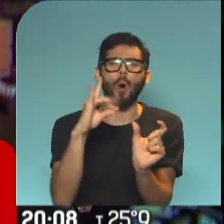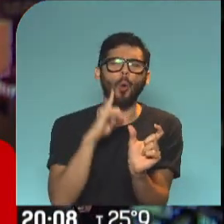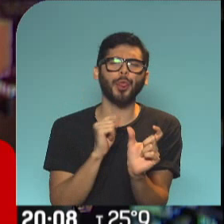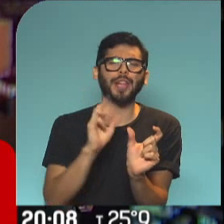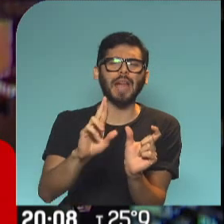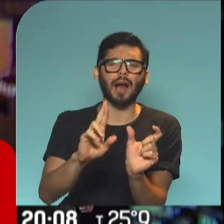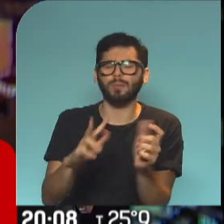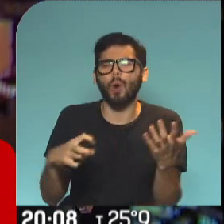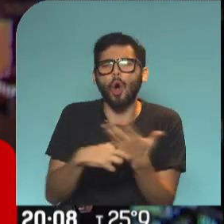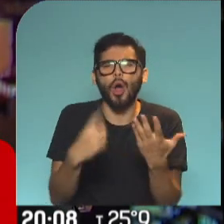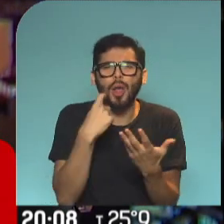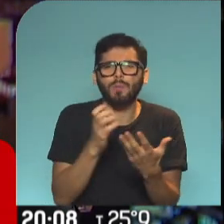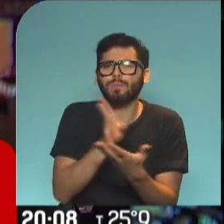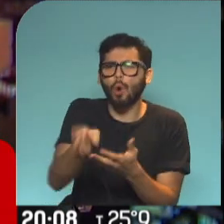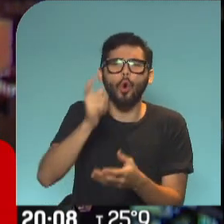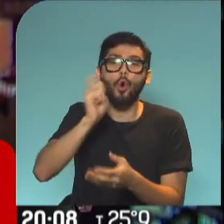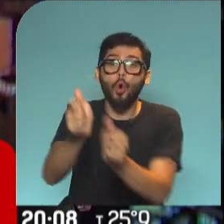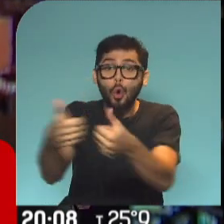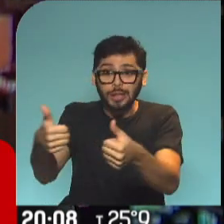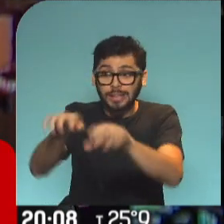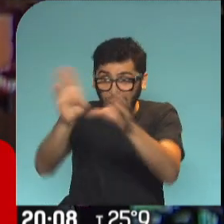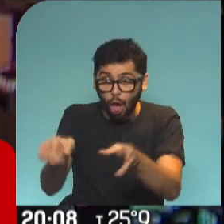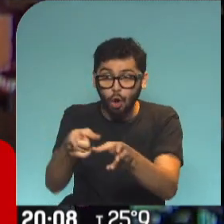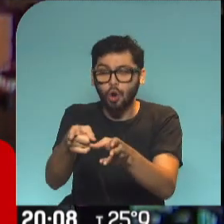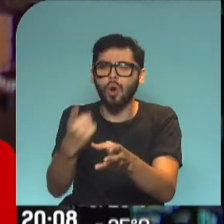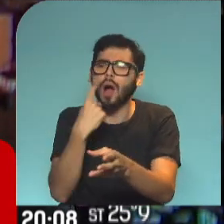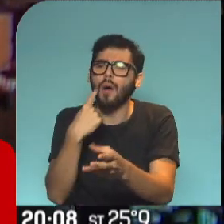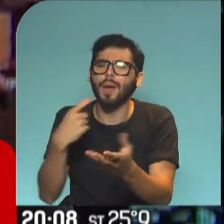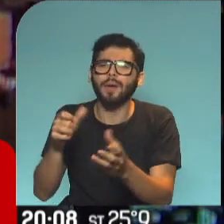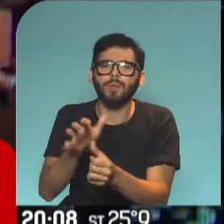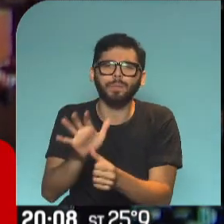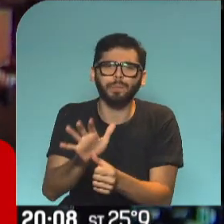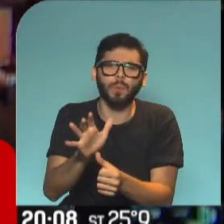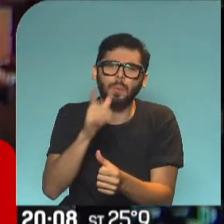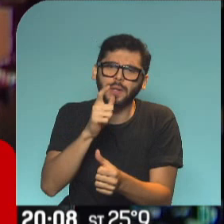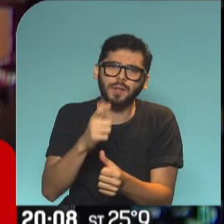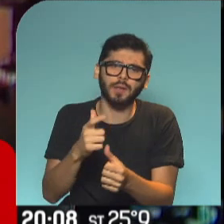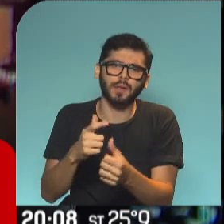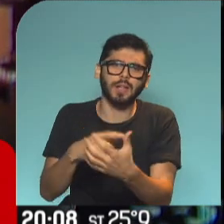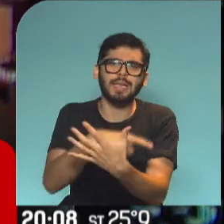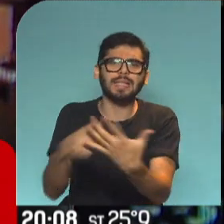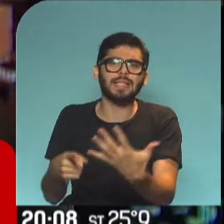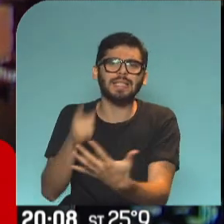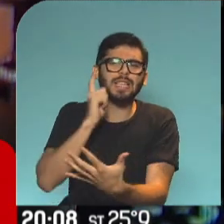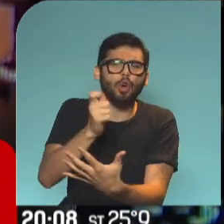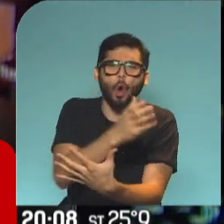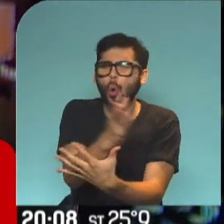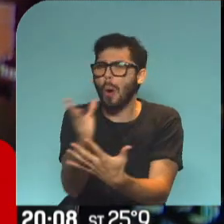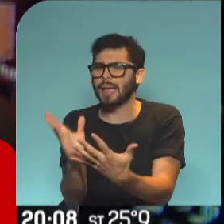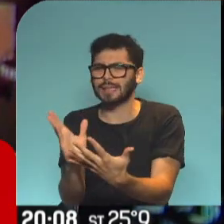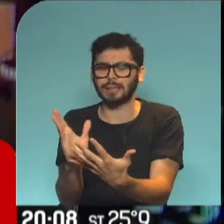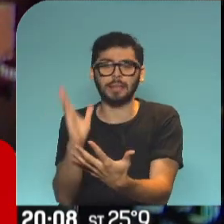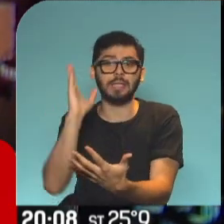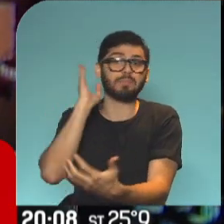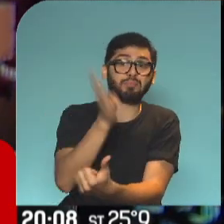de violencia de género la sensación que hay es que hasta que no se carguen a cuatro o cinco jueces de ellos que vieran para un costado esto no se va a corregir